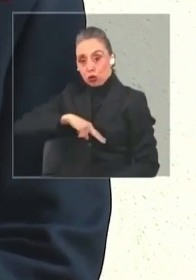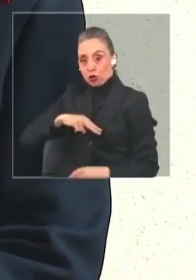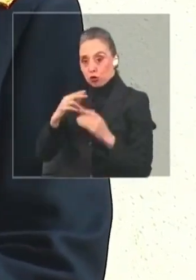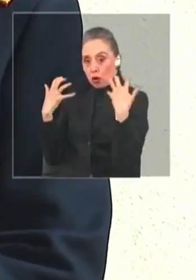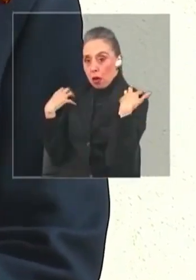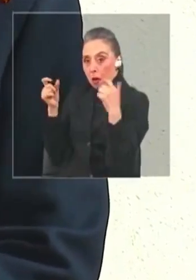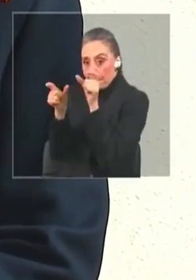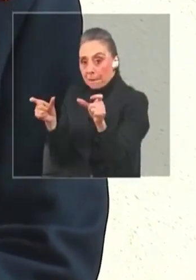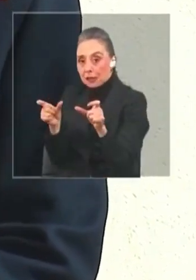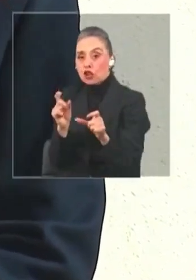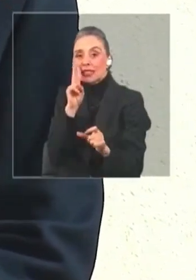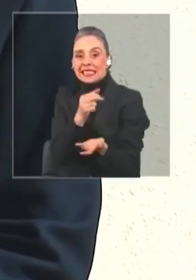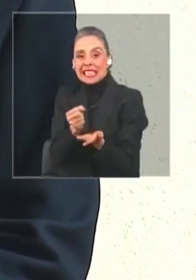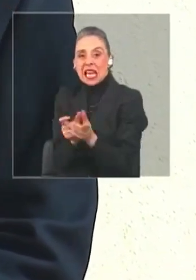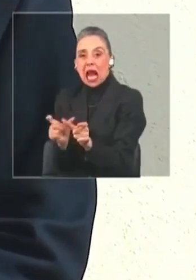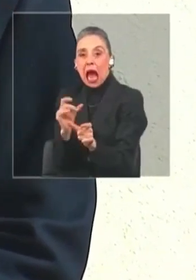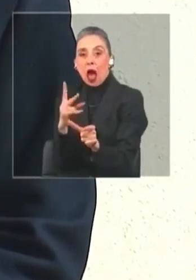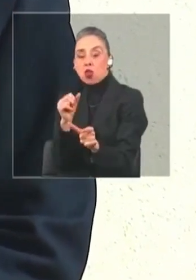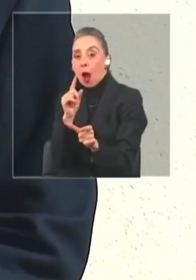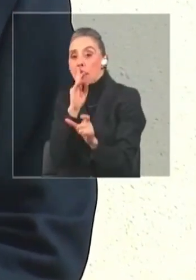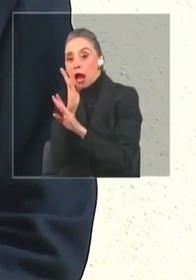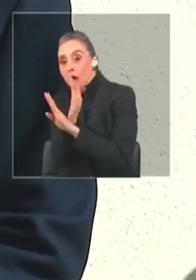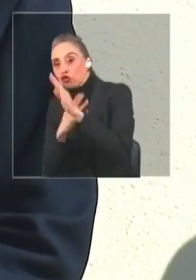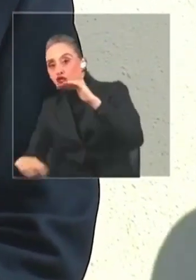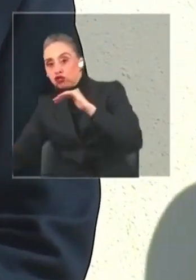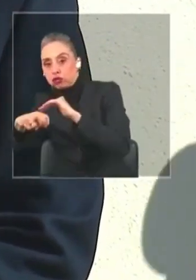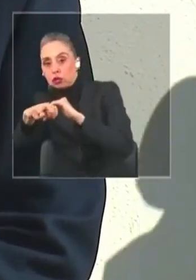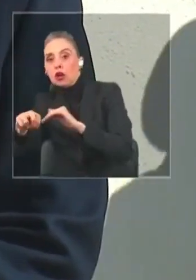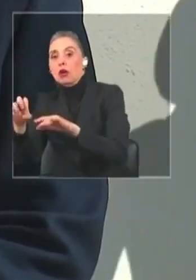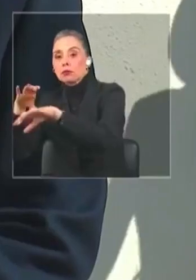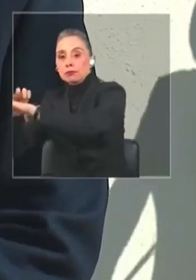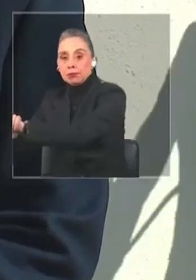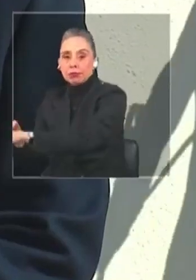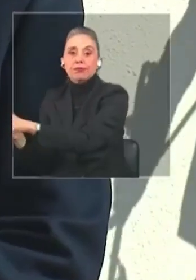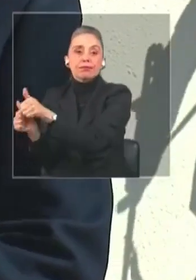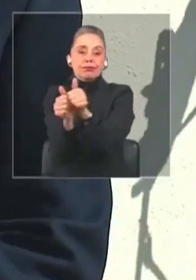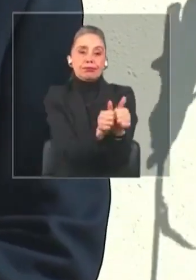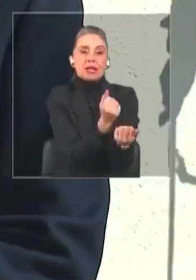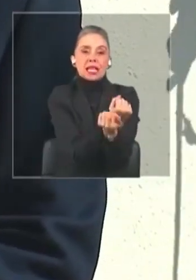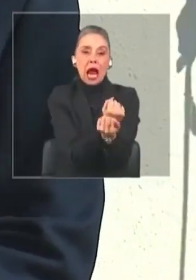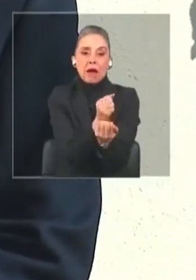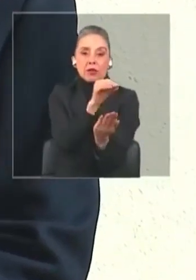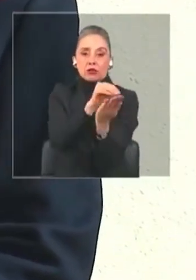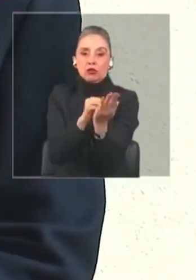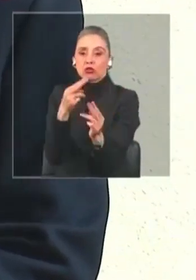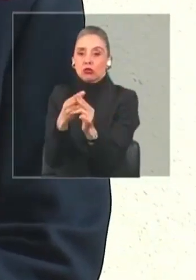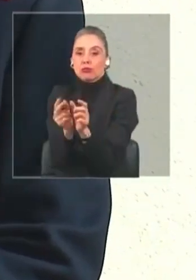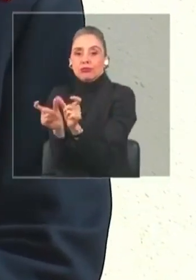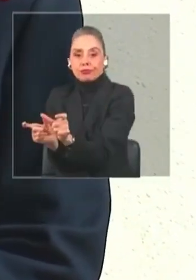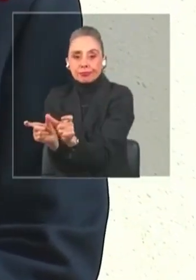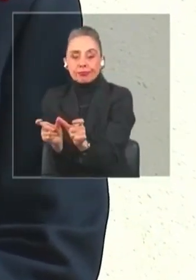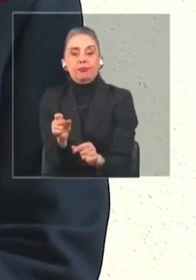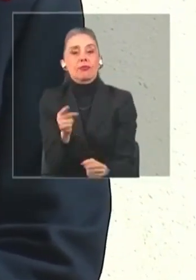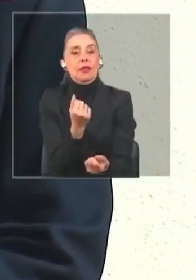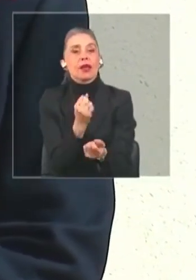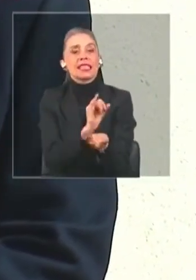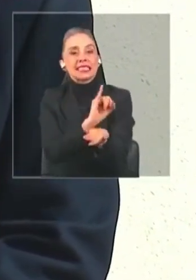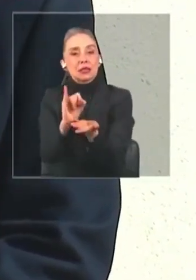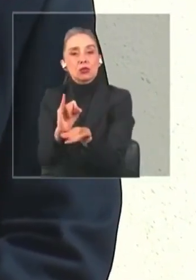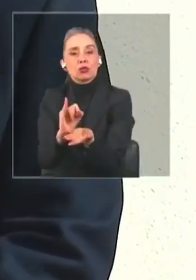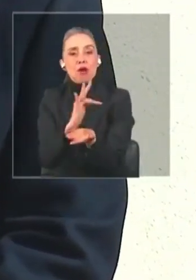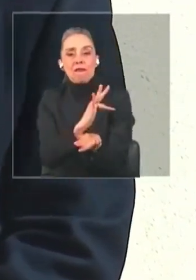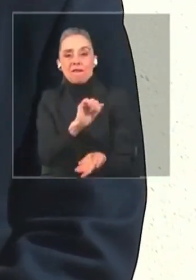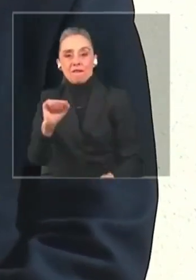no habilitados sean conducidos a carabineros debidamente registrados. General, en otro tema, ¿cómo observan desde las Fuerzas Armadas de Chile todo